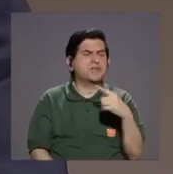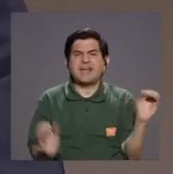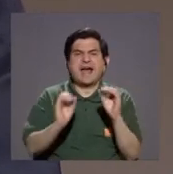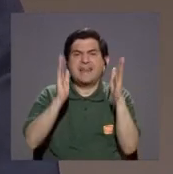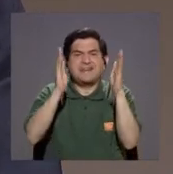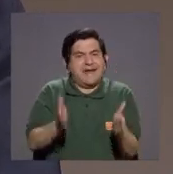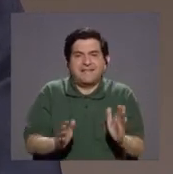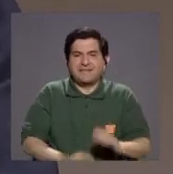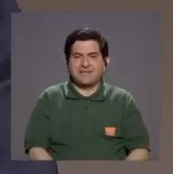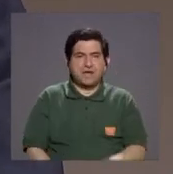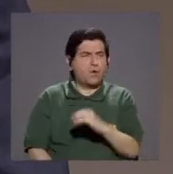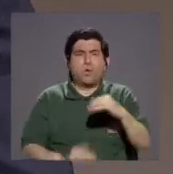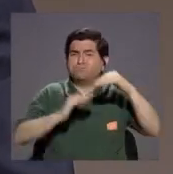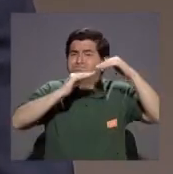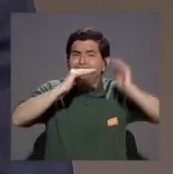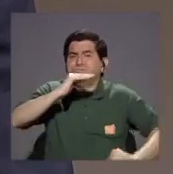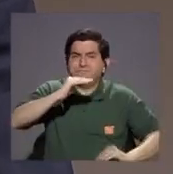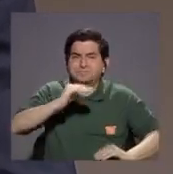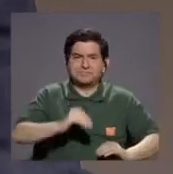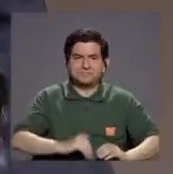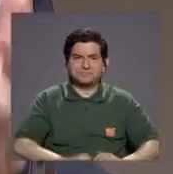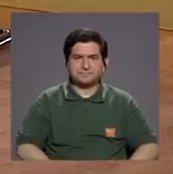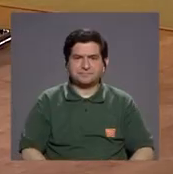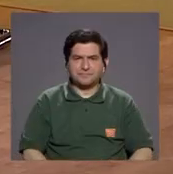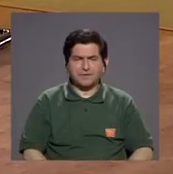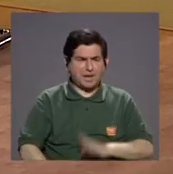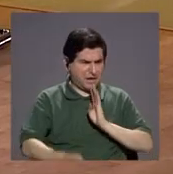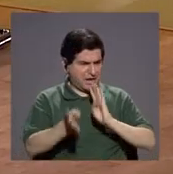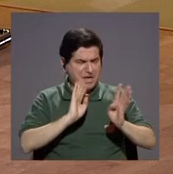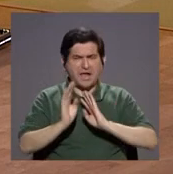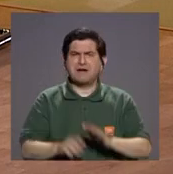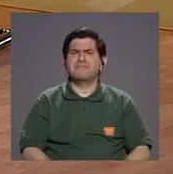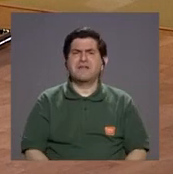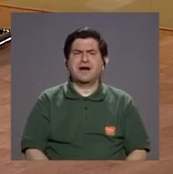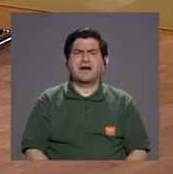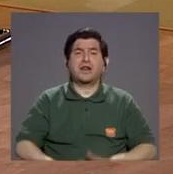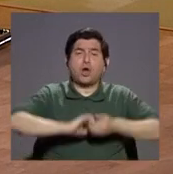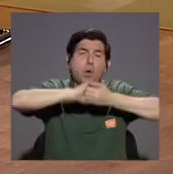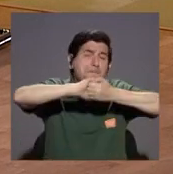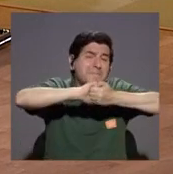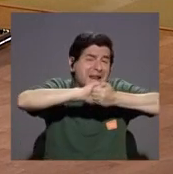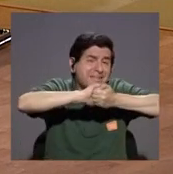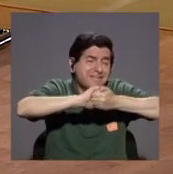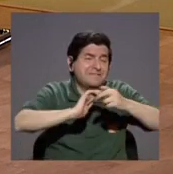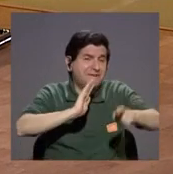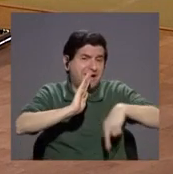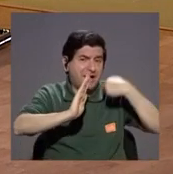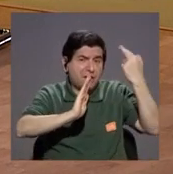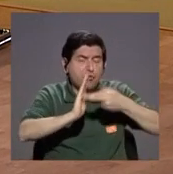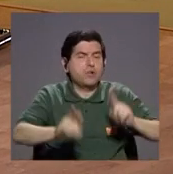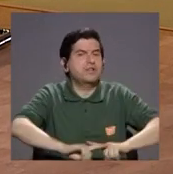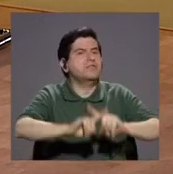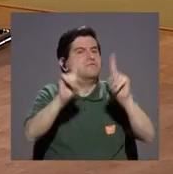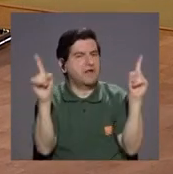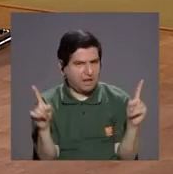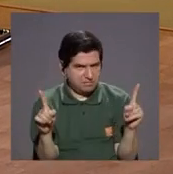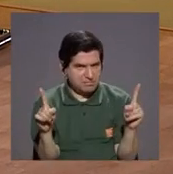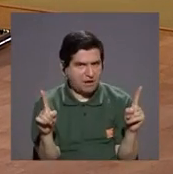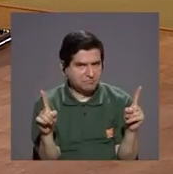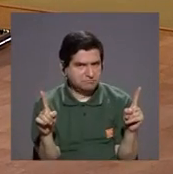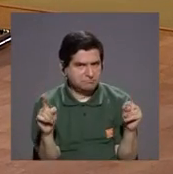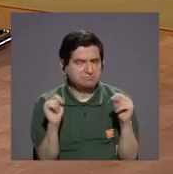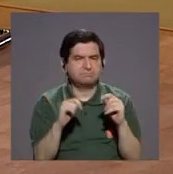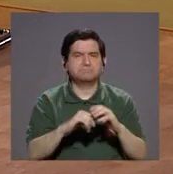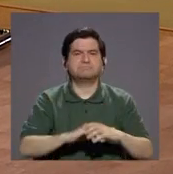o muy bajo a este y podemos hablar financieros las cooperativas el rol de la cooperativa es muy diferente entonces